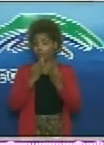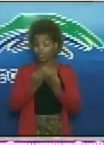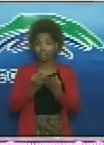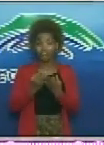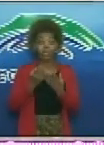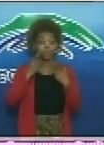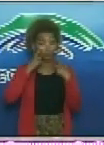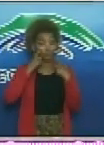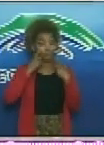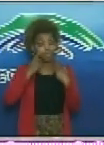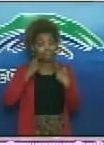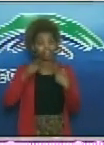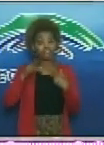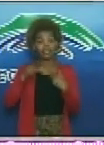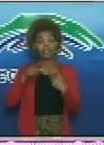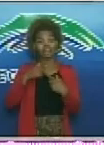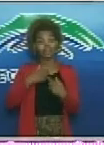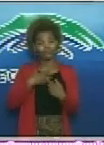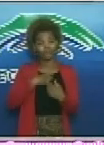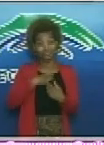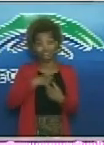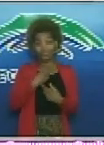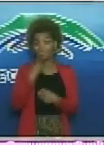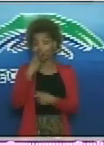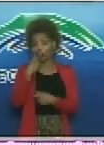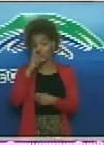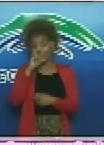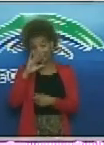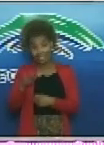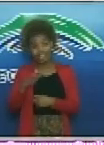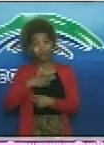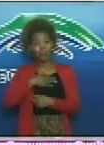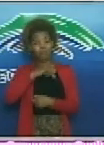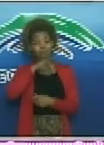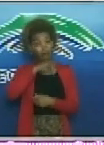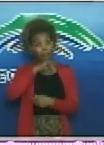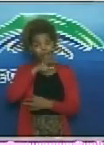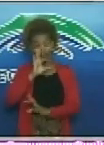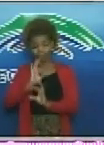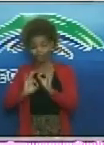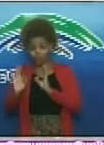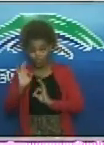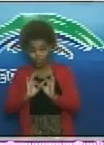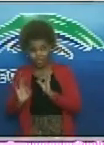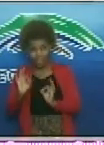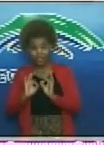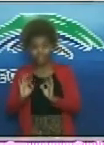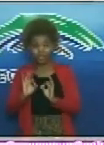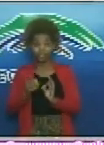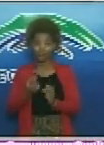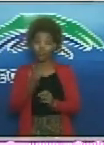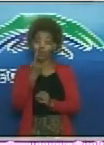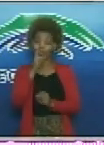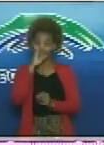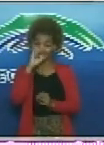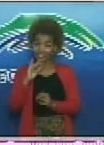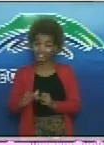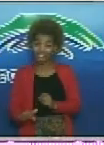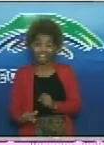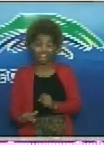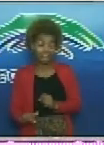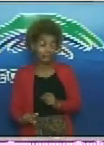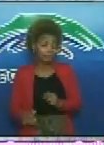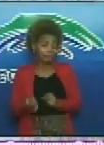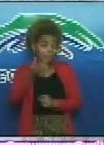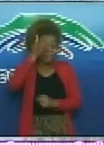puedo encontrar hoy aquí, porque tengo 2 niñas, de las cuales mi mamá se tuvo que hacer responsable, entre ellas una pequeña que es